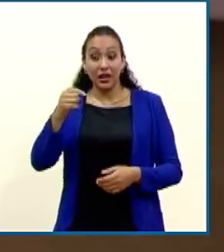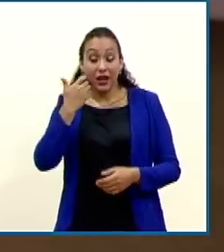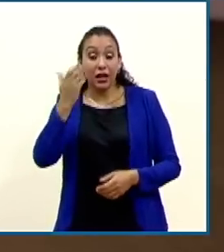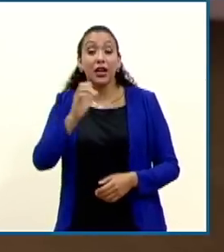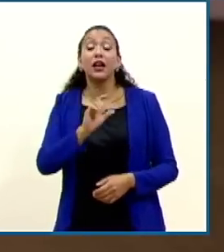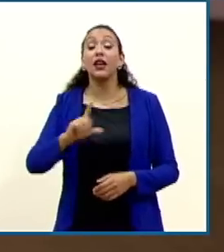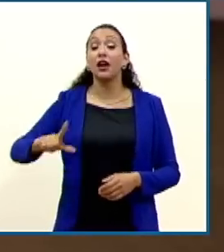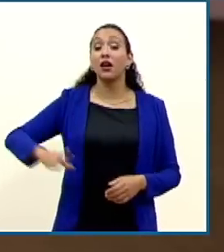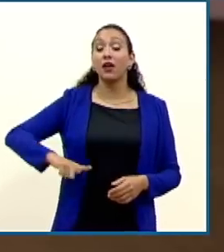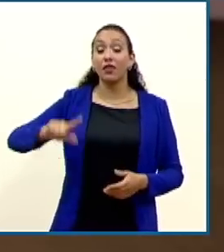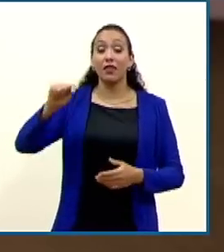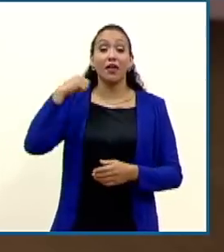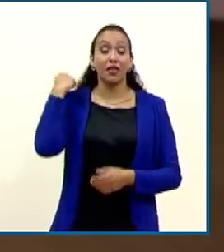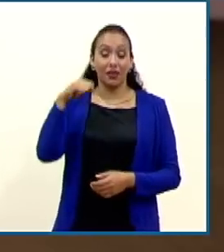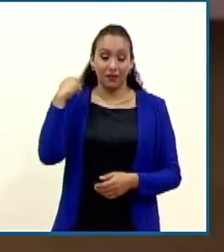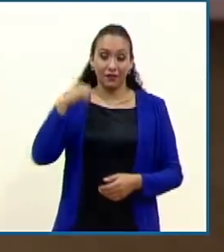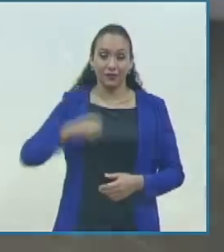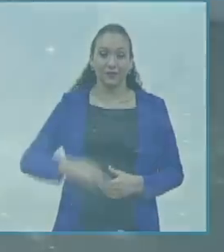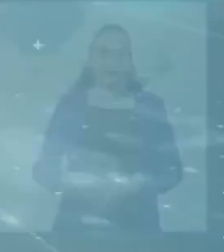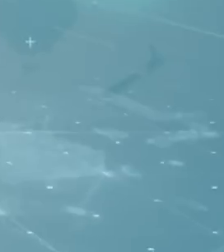gubernatura de Tabasco.